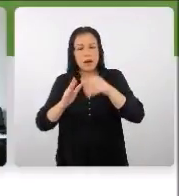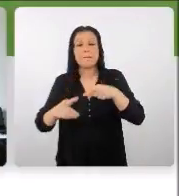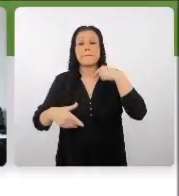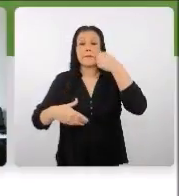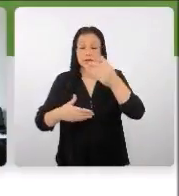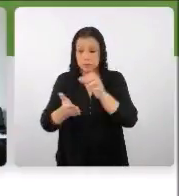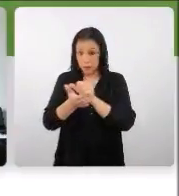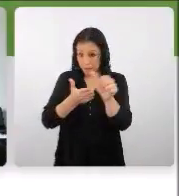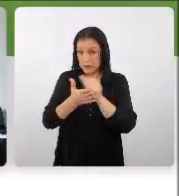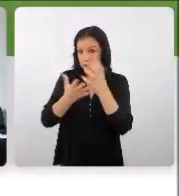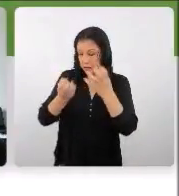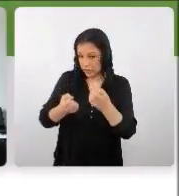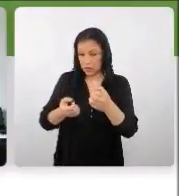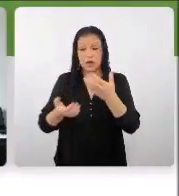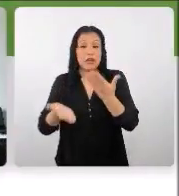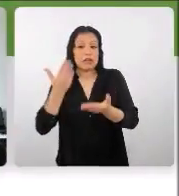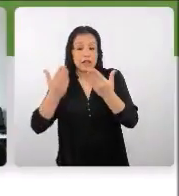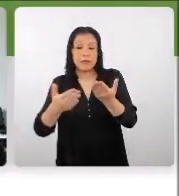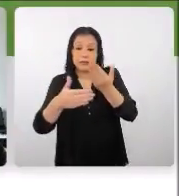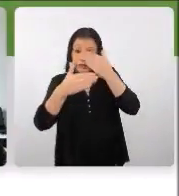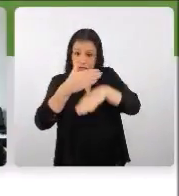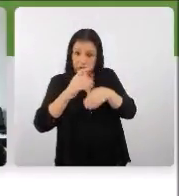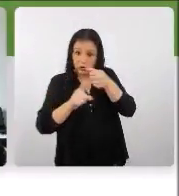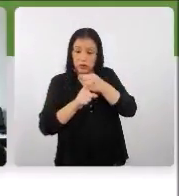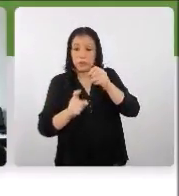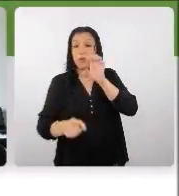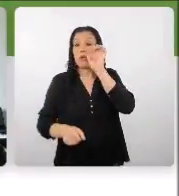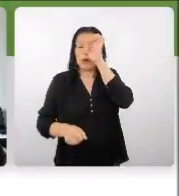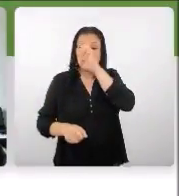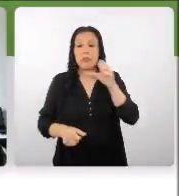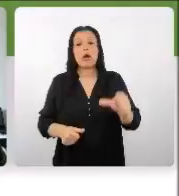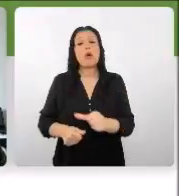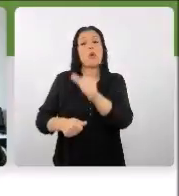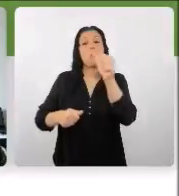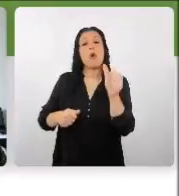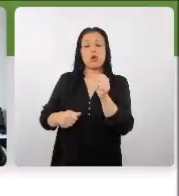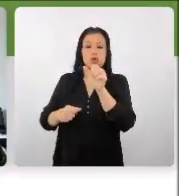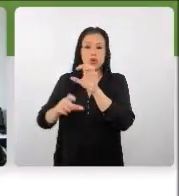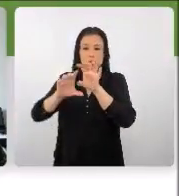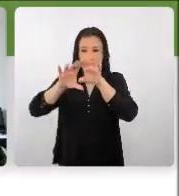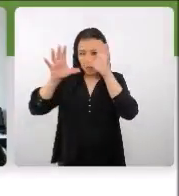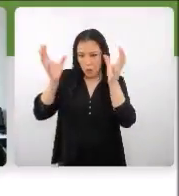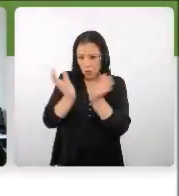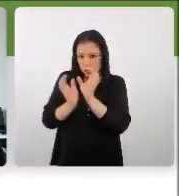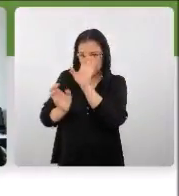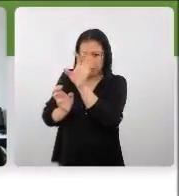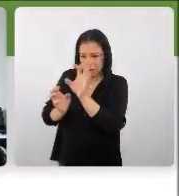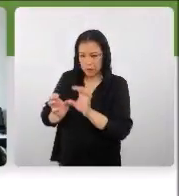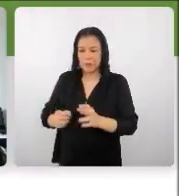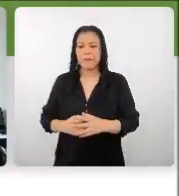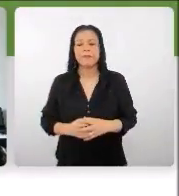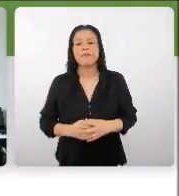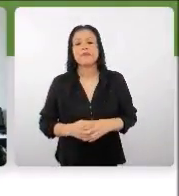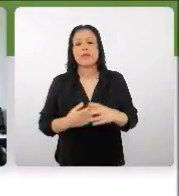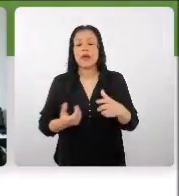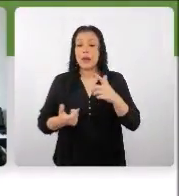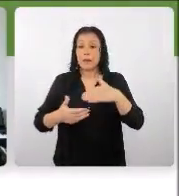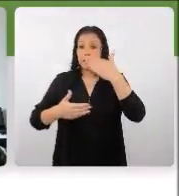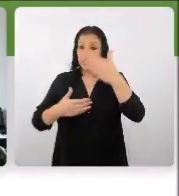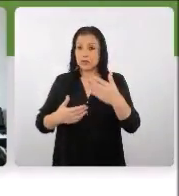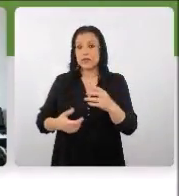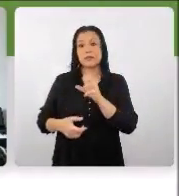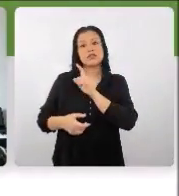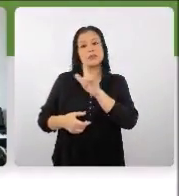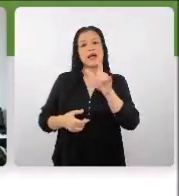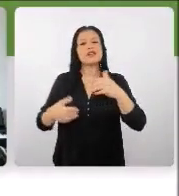meses, sea dentro de Europa o, por qué no, a cualquier otro continente. No quiero vivir con miedo. En mis próximos viajes quisiera